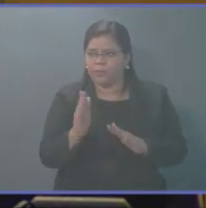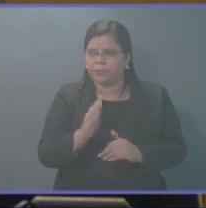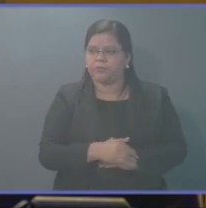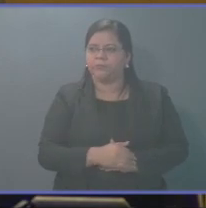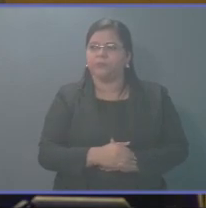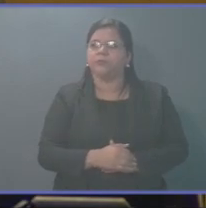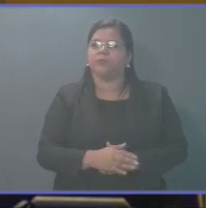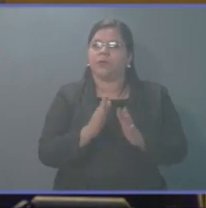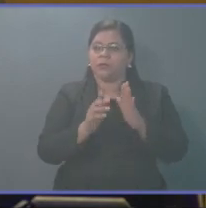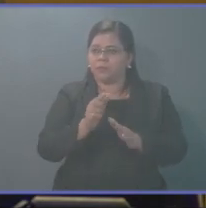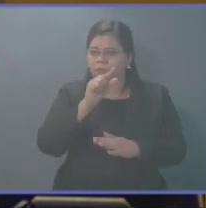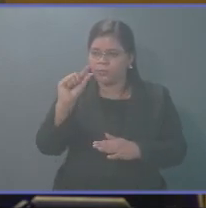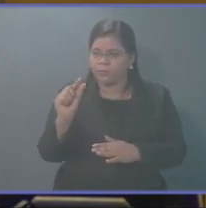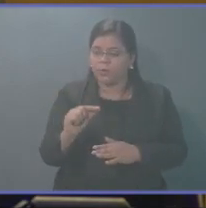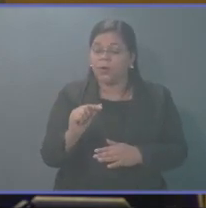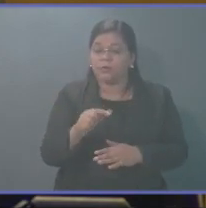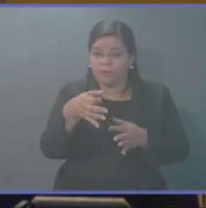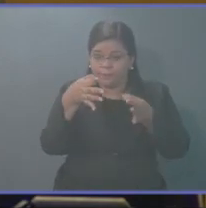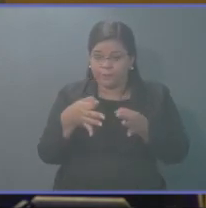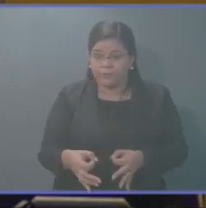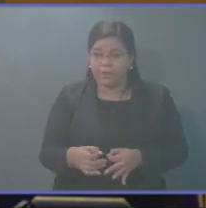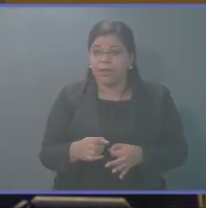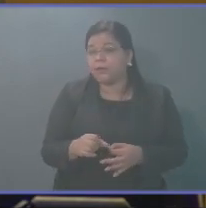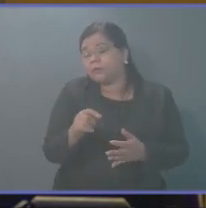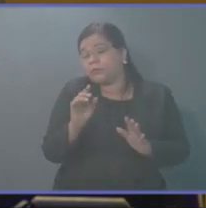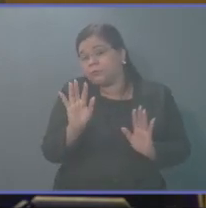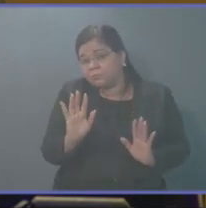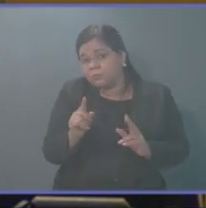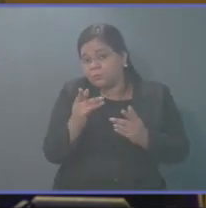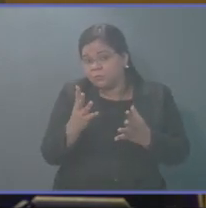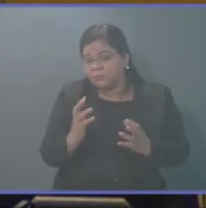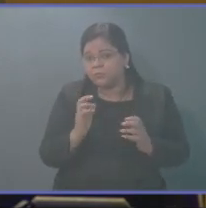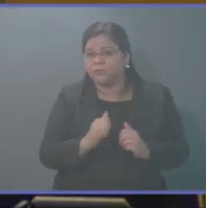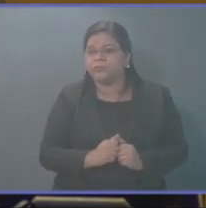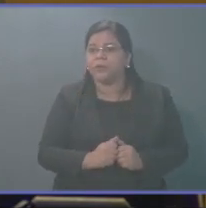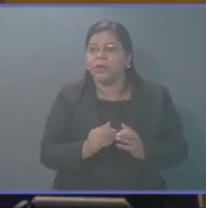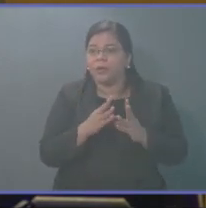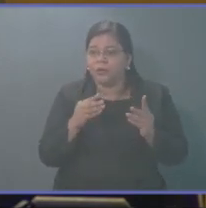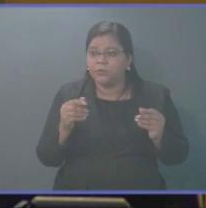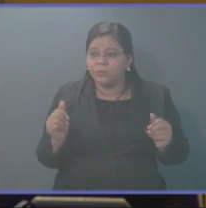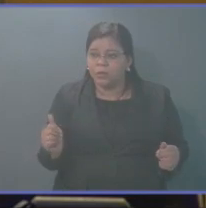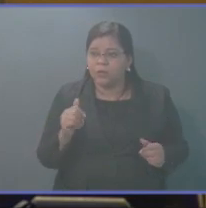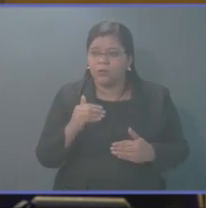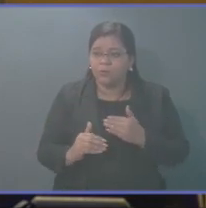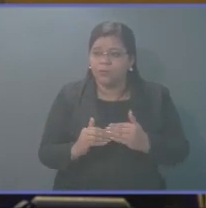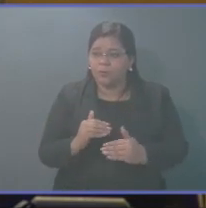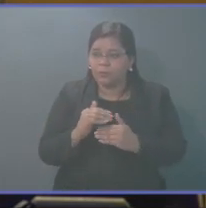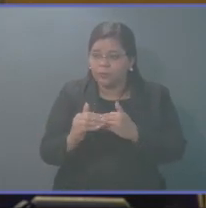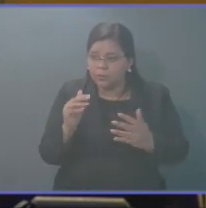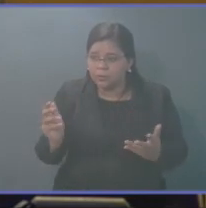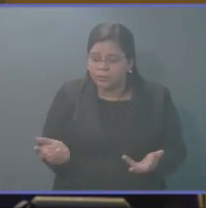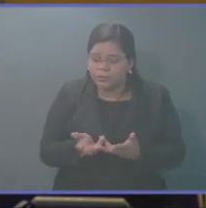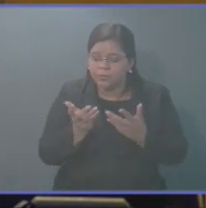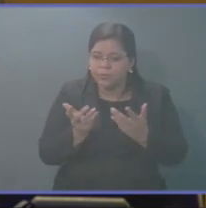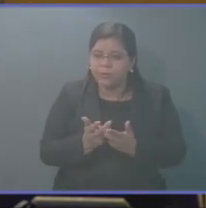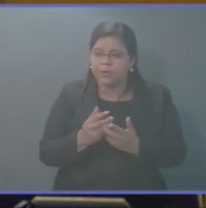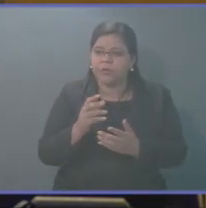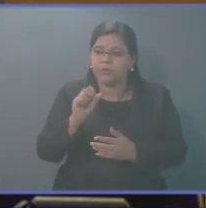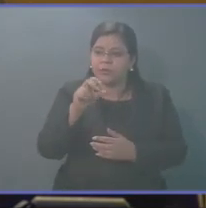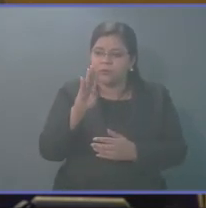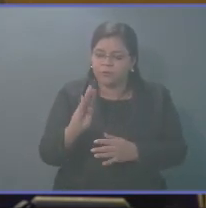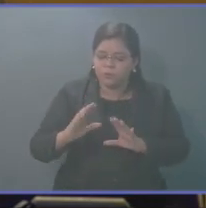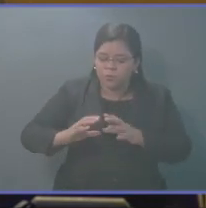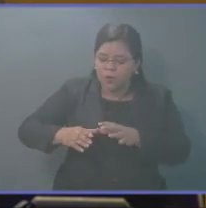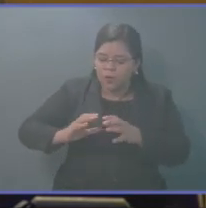de instituciones oficiales autónomas cuando así lo estime conveniente, como resultado de la investigación de sus comisiones